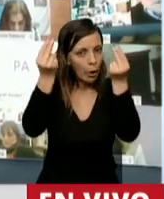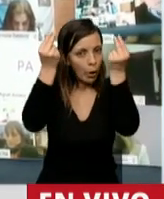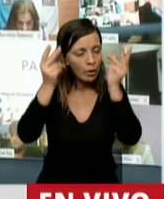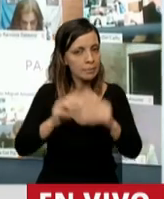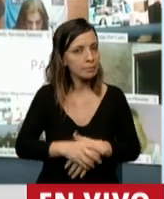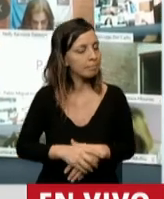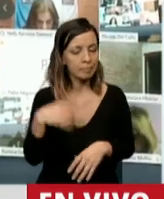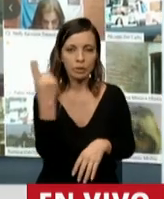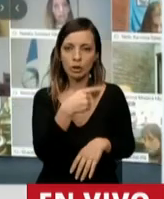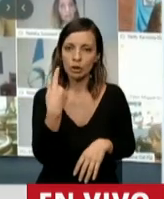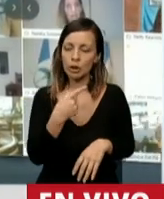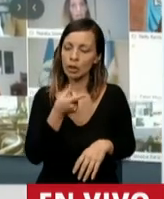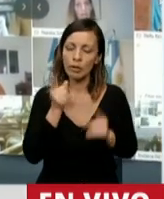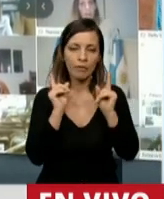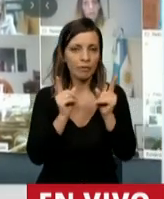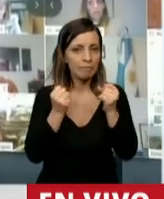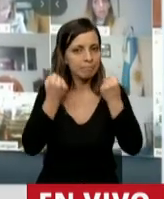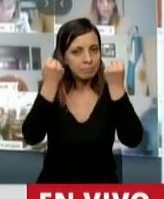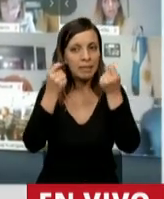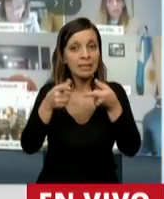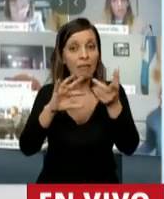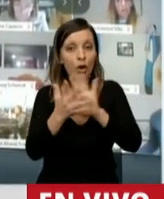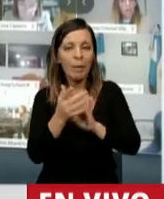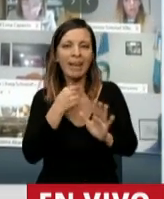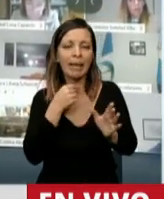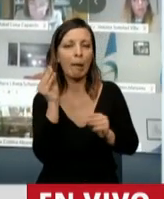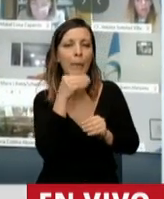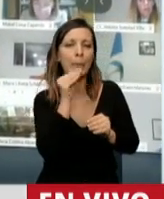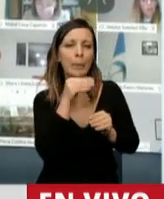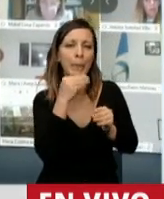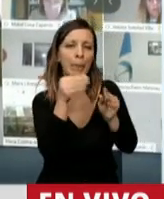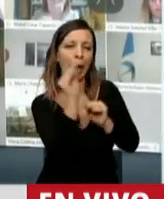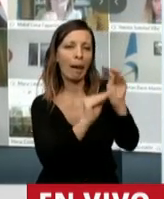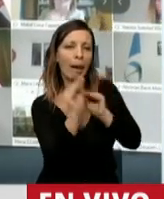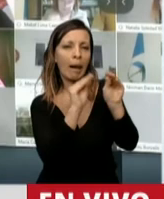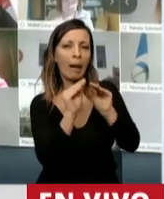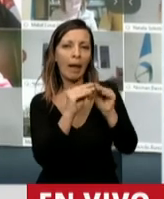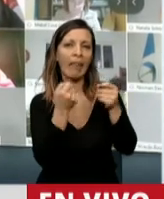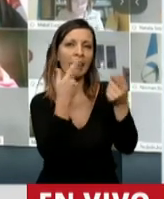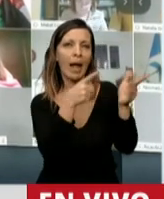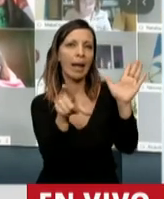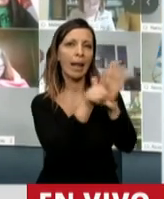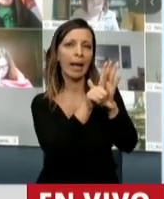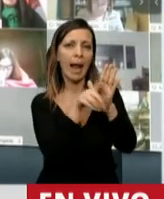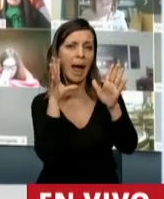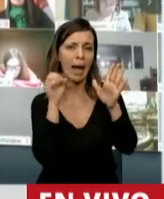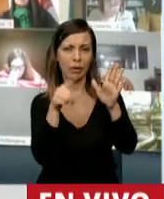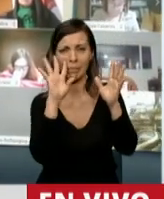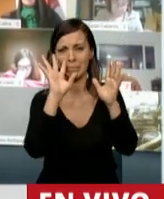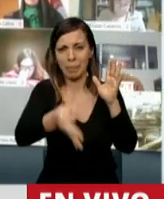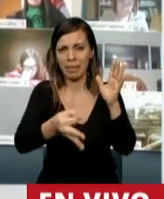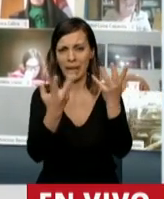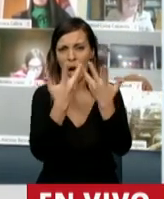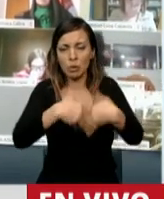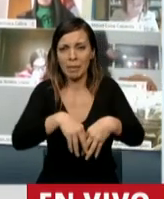resistiremos siempre estas prácticas que buscan legalizar, legitimar lo que no está bien, lo que no